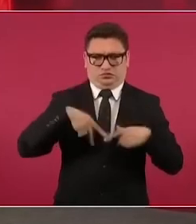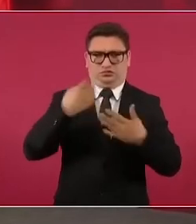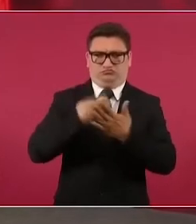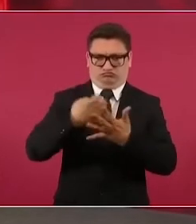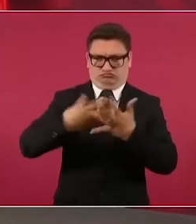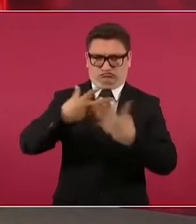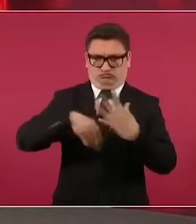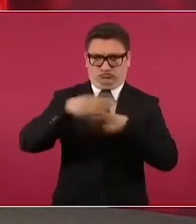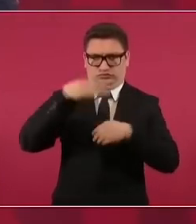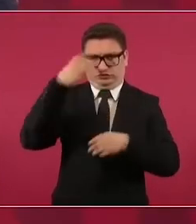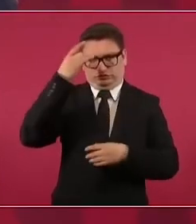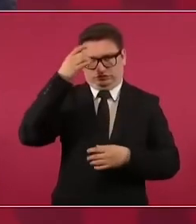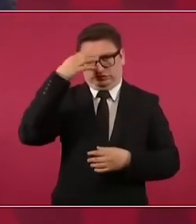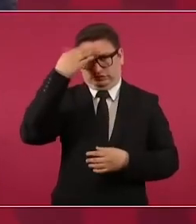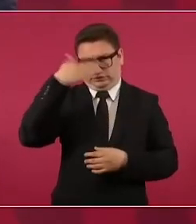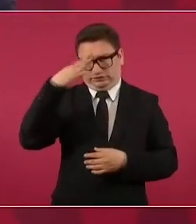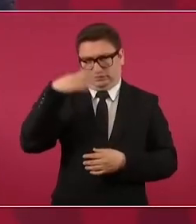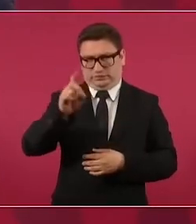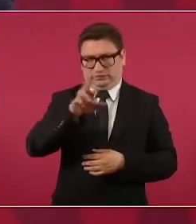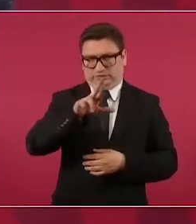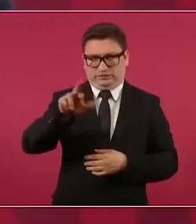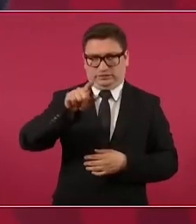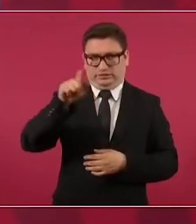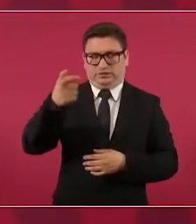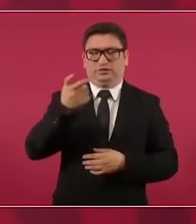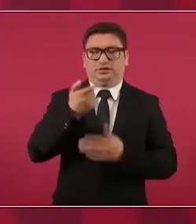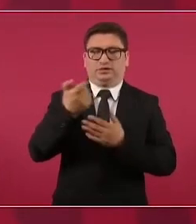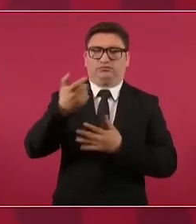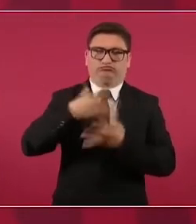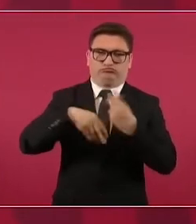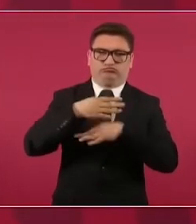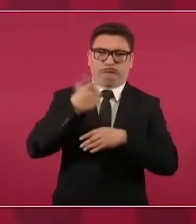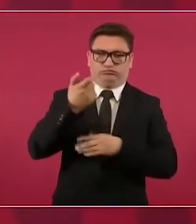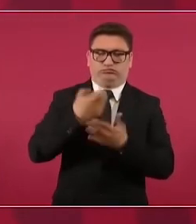economista, doctor en economía,